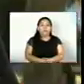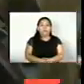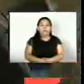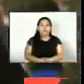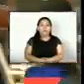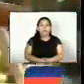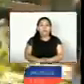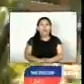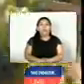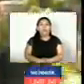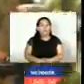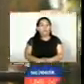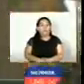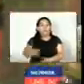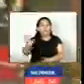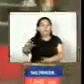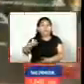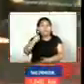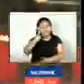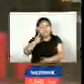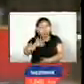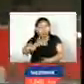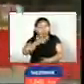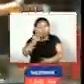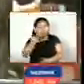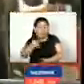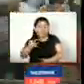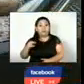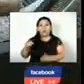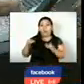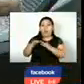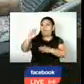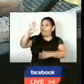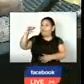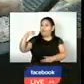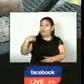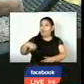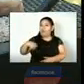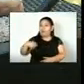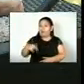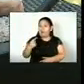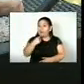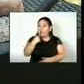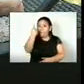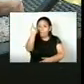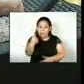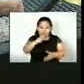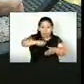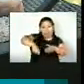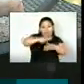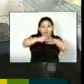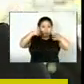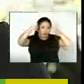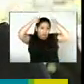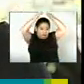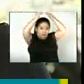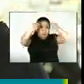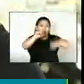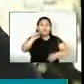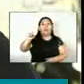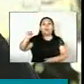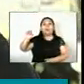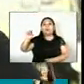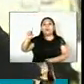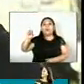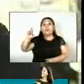y vaya que de verdad es argentina porque el encargado de preparar los platillos es Eduardo La Grota